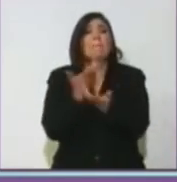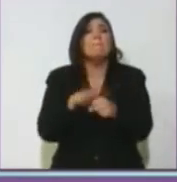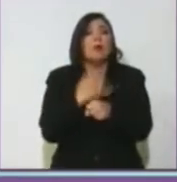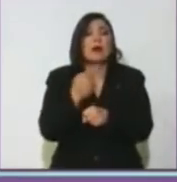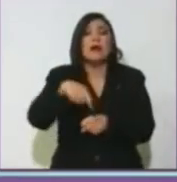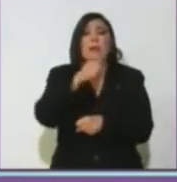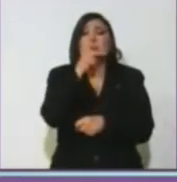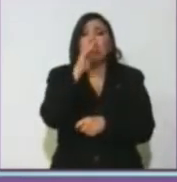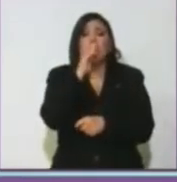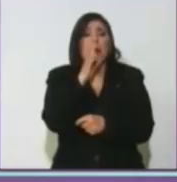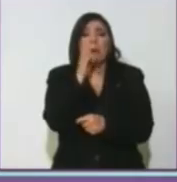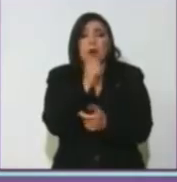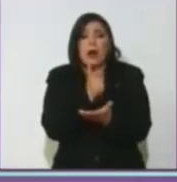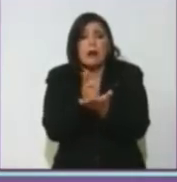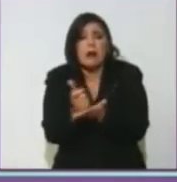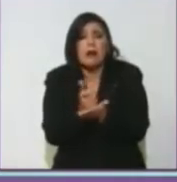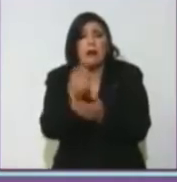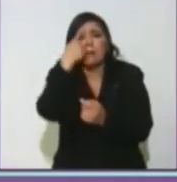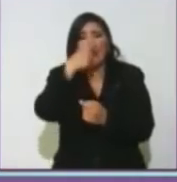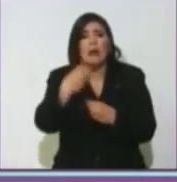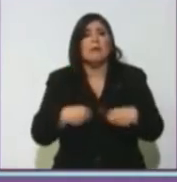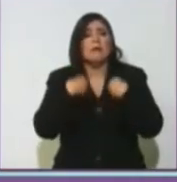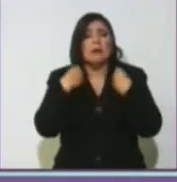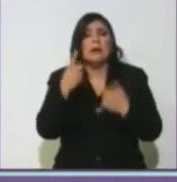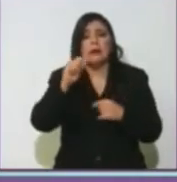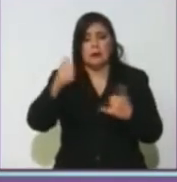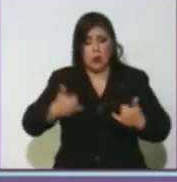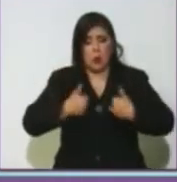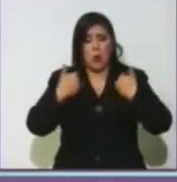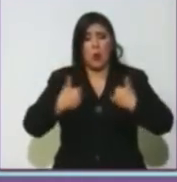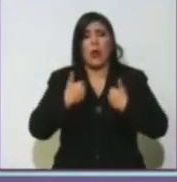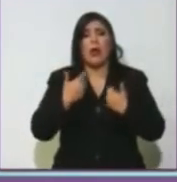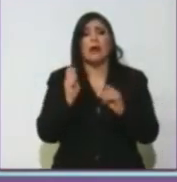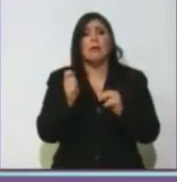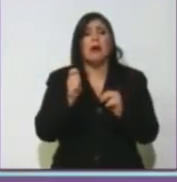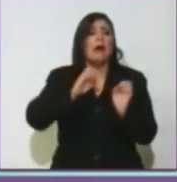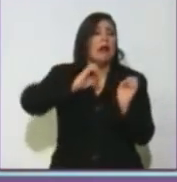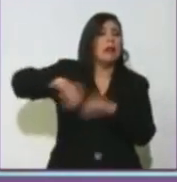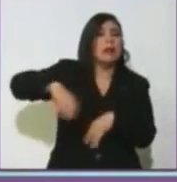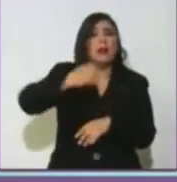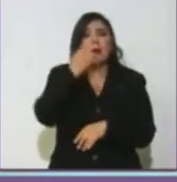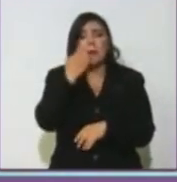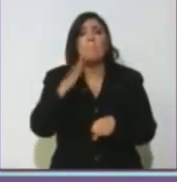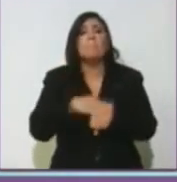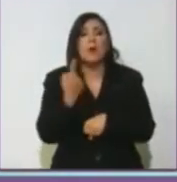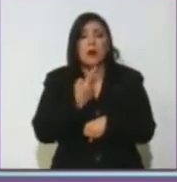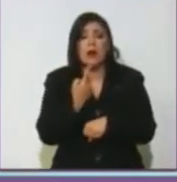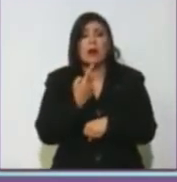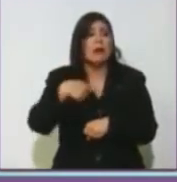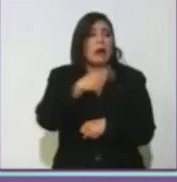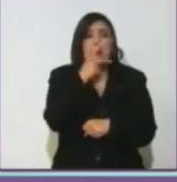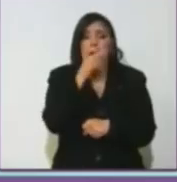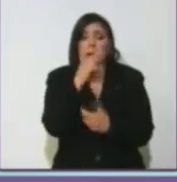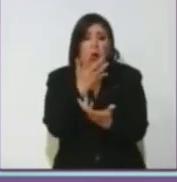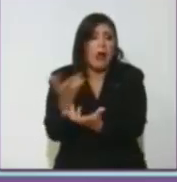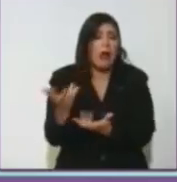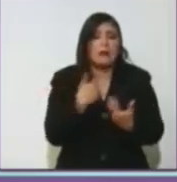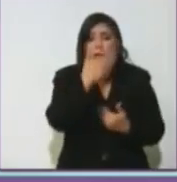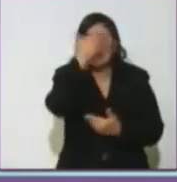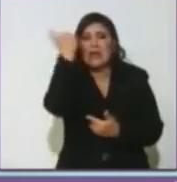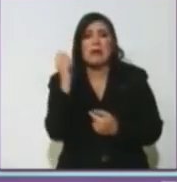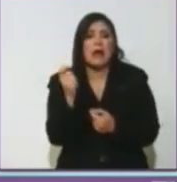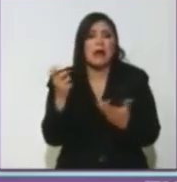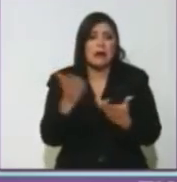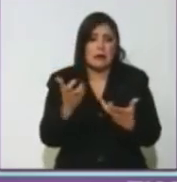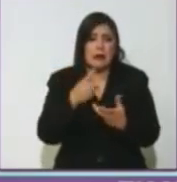mantenerlos los jóvenes dejan de estudiar por los que los papás no saben qué hacer y desafortunadamente